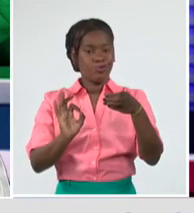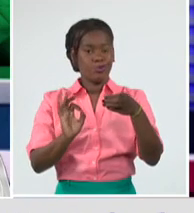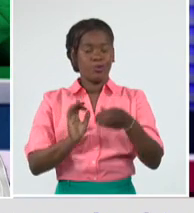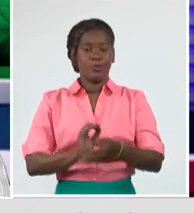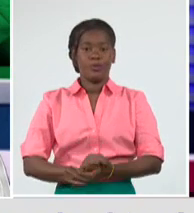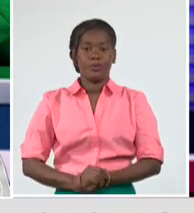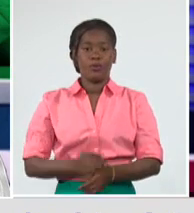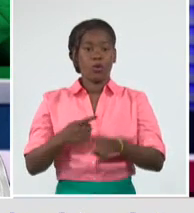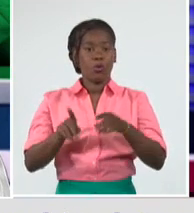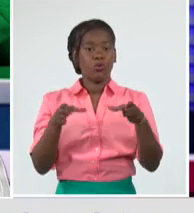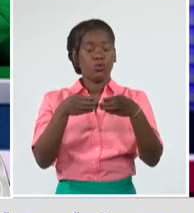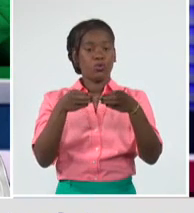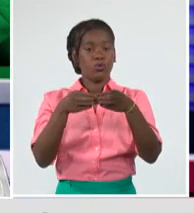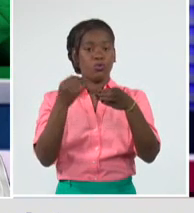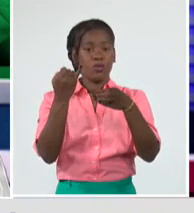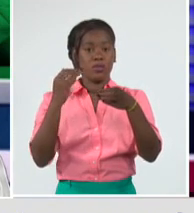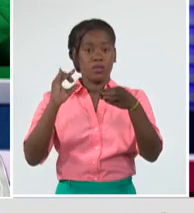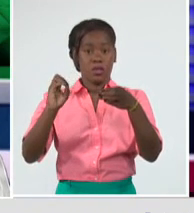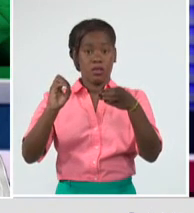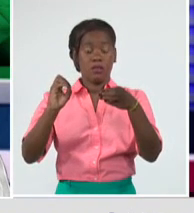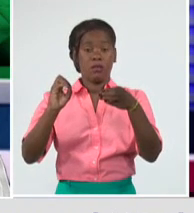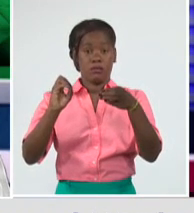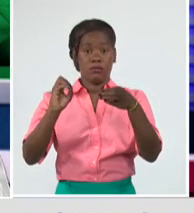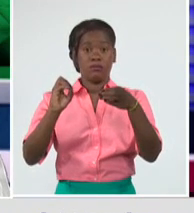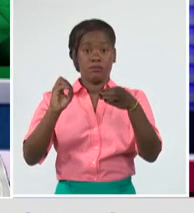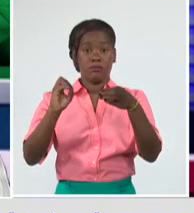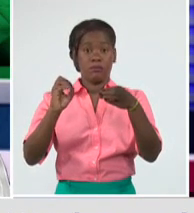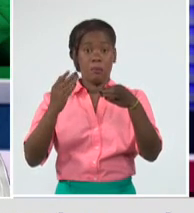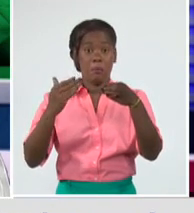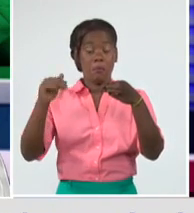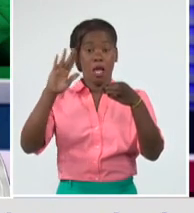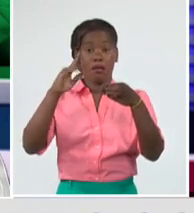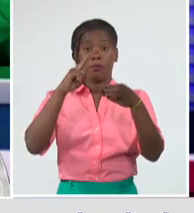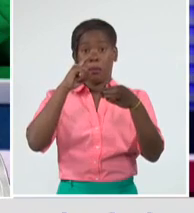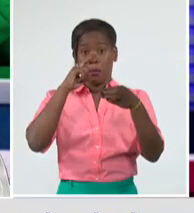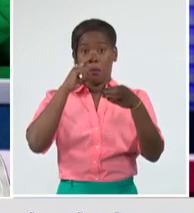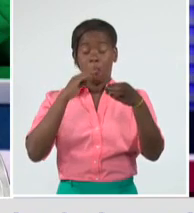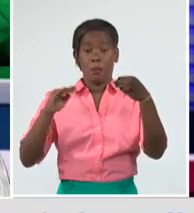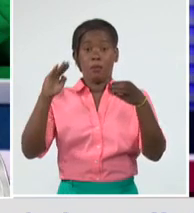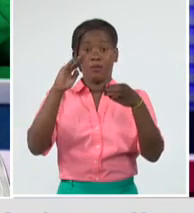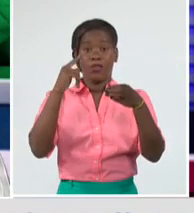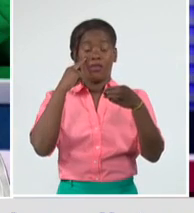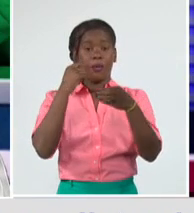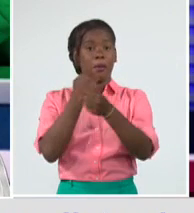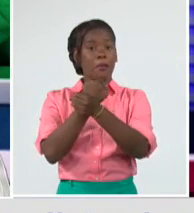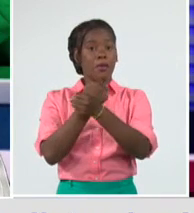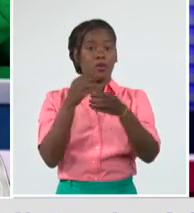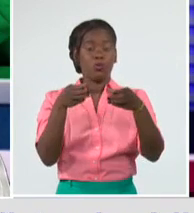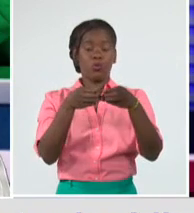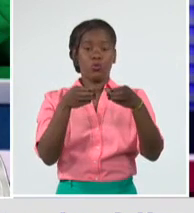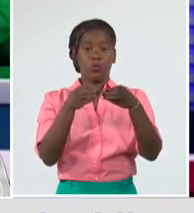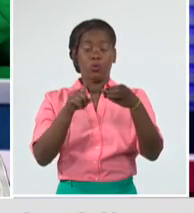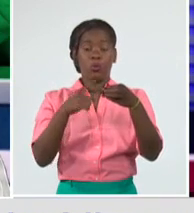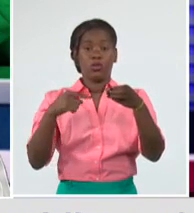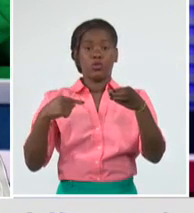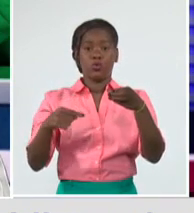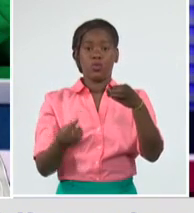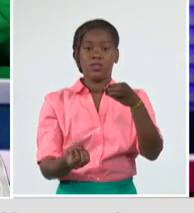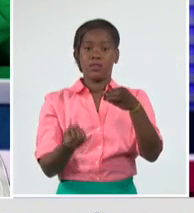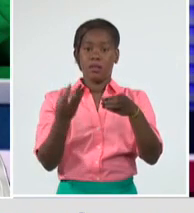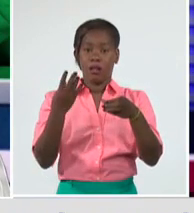más, grupo de mucho riesgo que además todos los días es un número elevado de pacientes que se diagnostican en